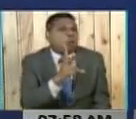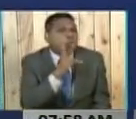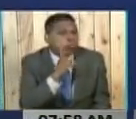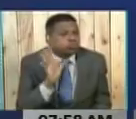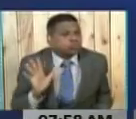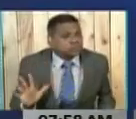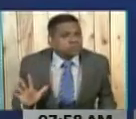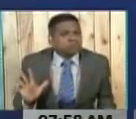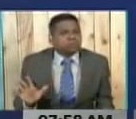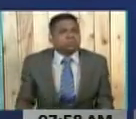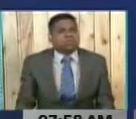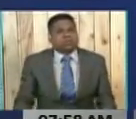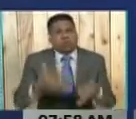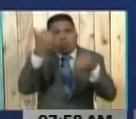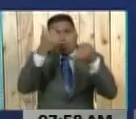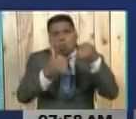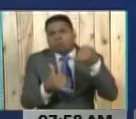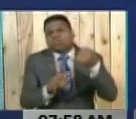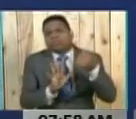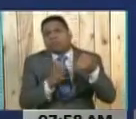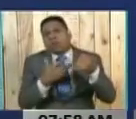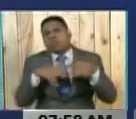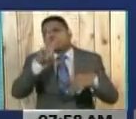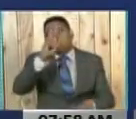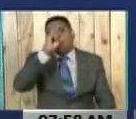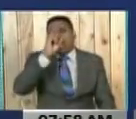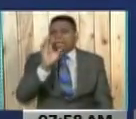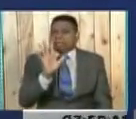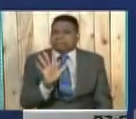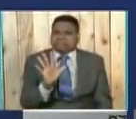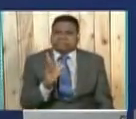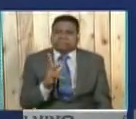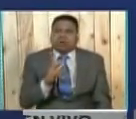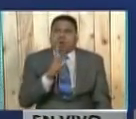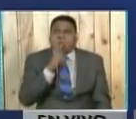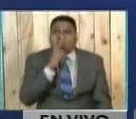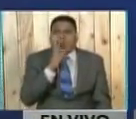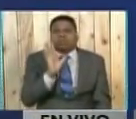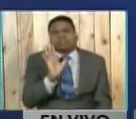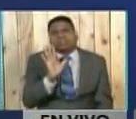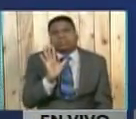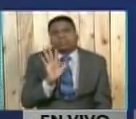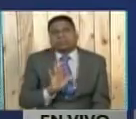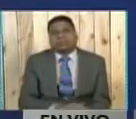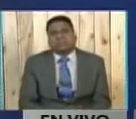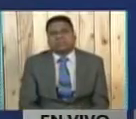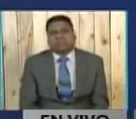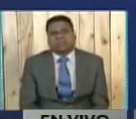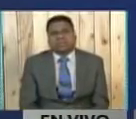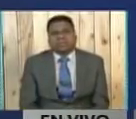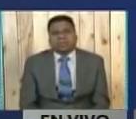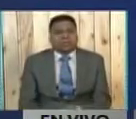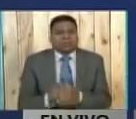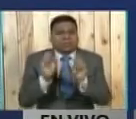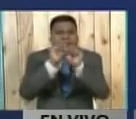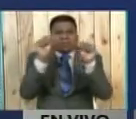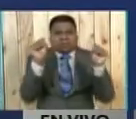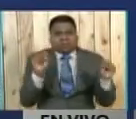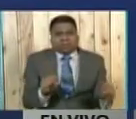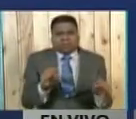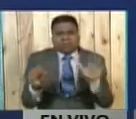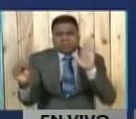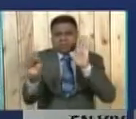en los últimos 2 años, bueno, por un sistema de establecimiento de